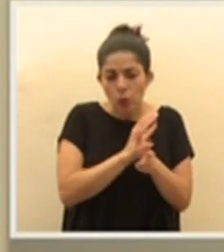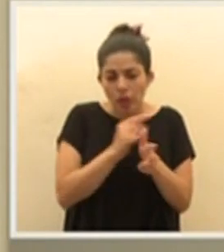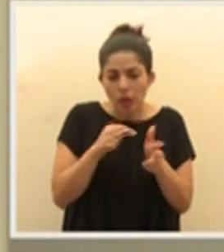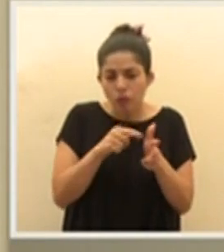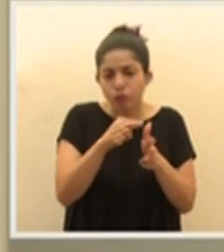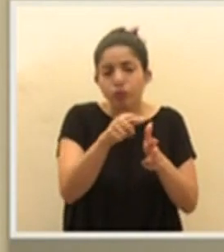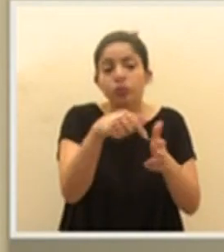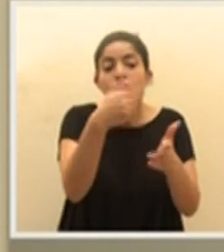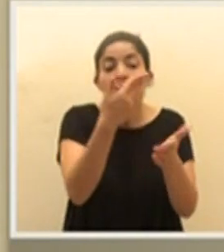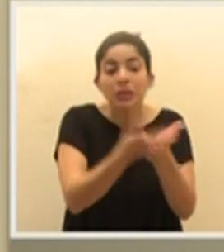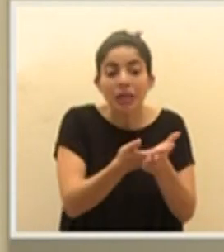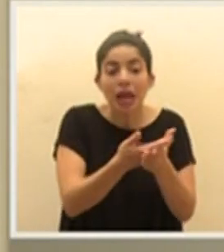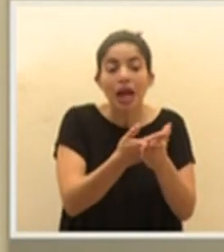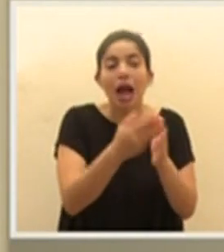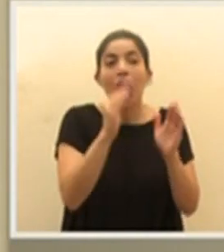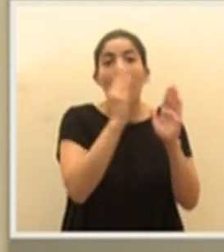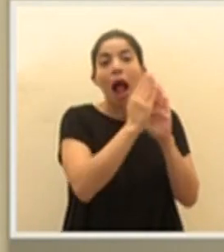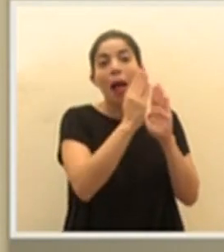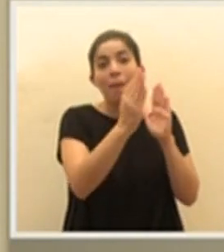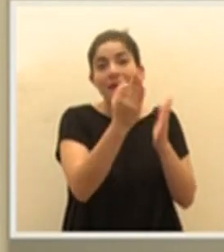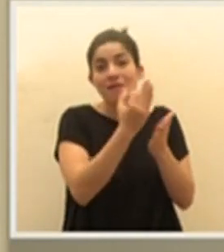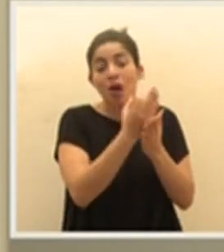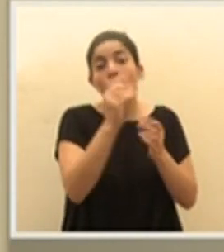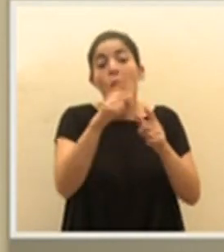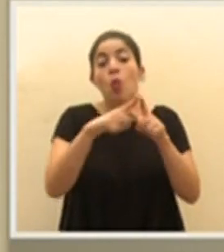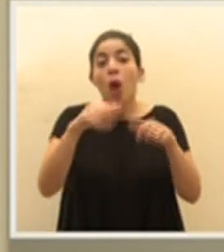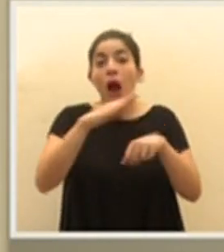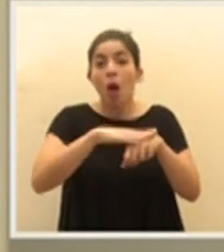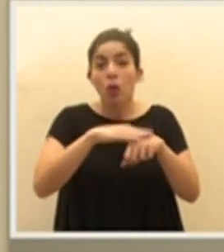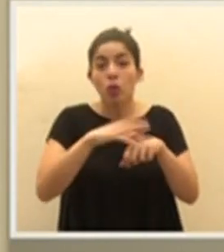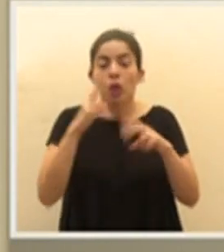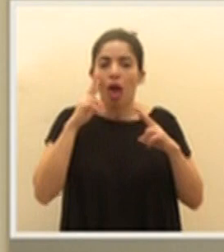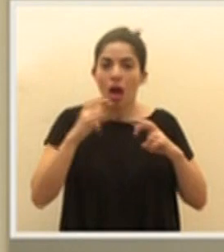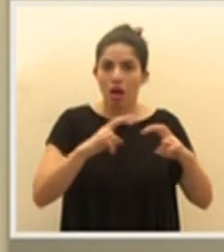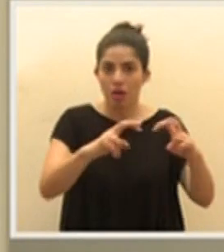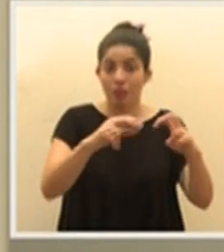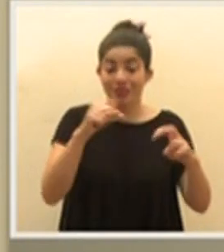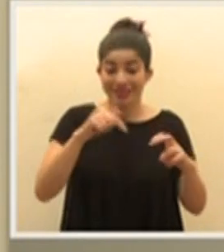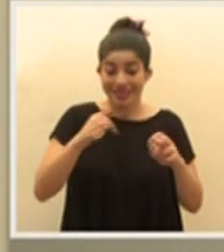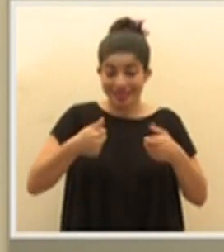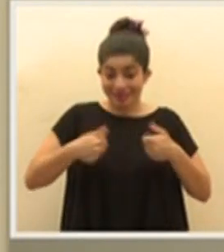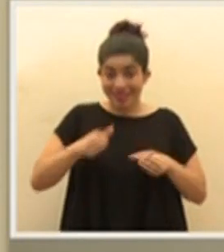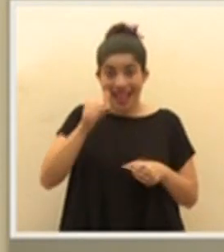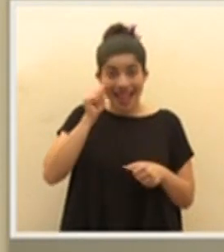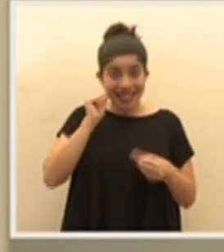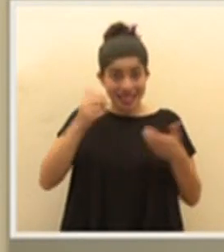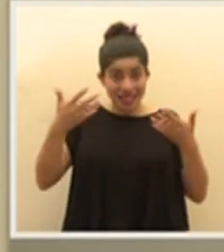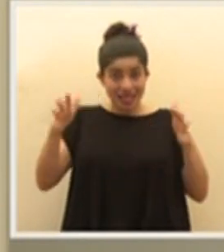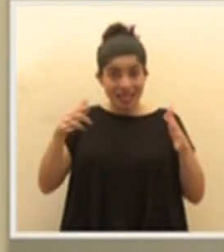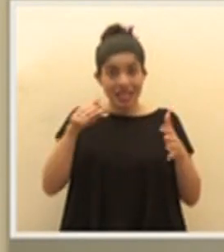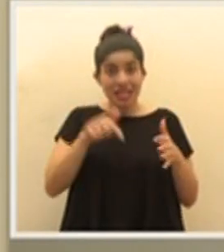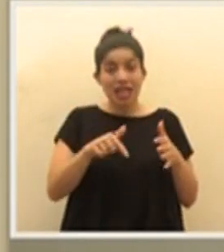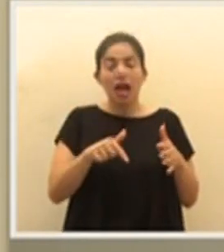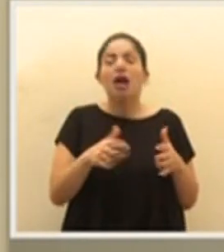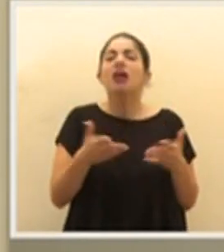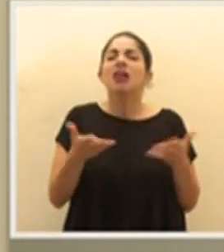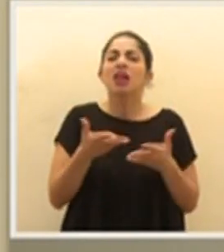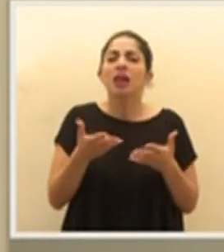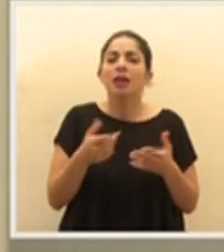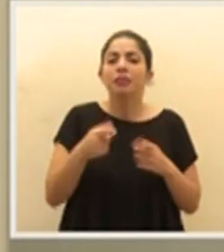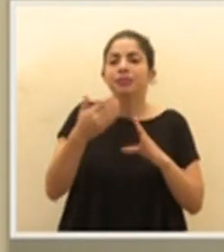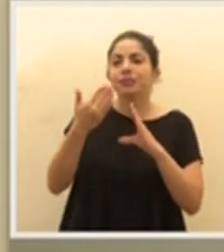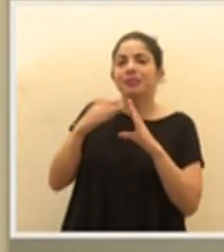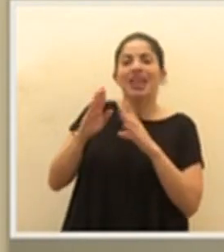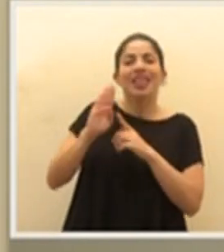destino, almacén fiscal o punto autorizado. Este acuerdo al que llegamos ayer se remitió por la